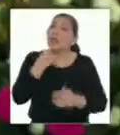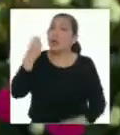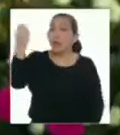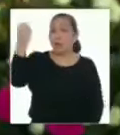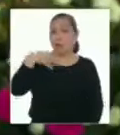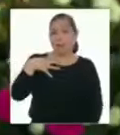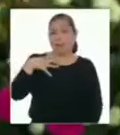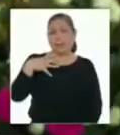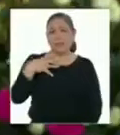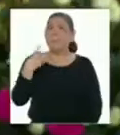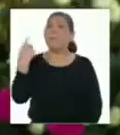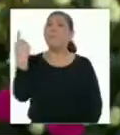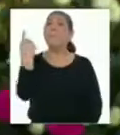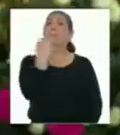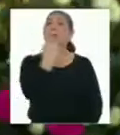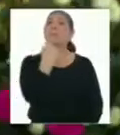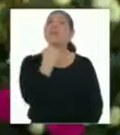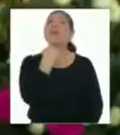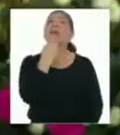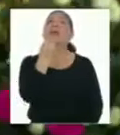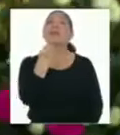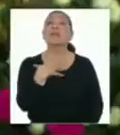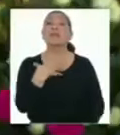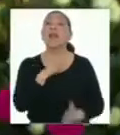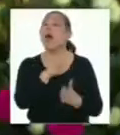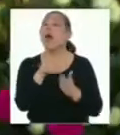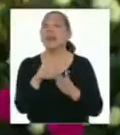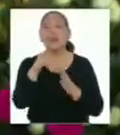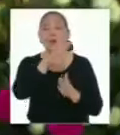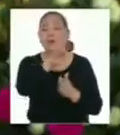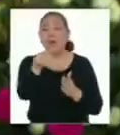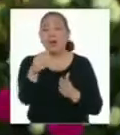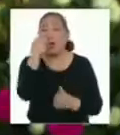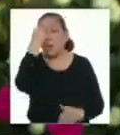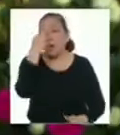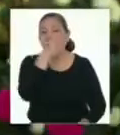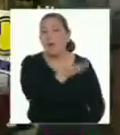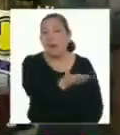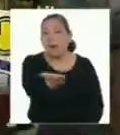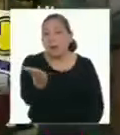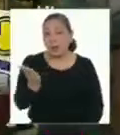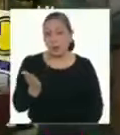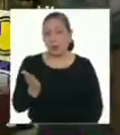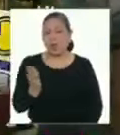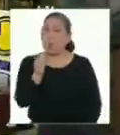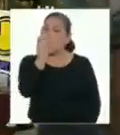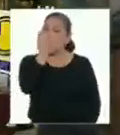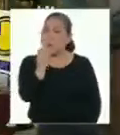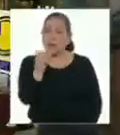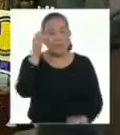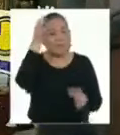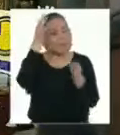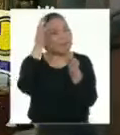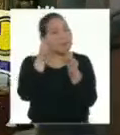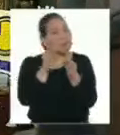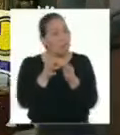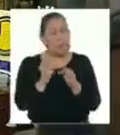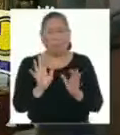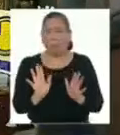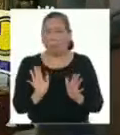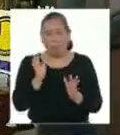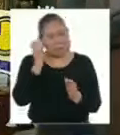dice. Primero nos lo dice a todos los creyentes. Una persona de fe puede